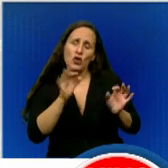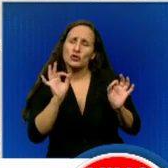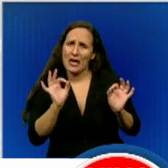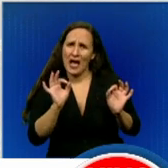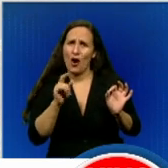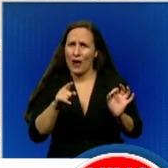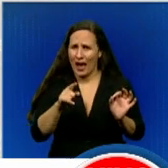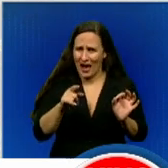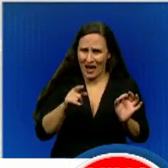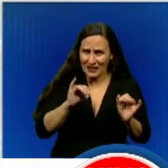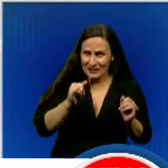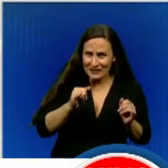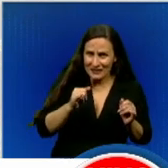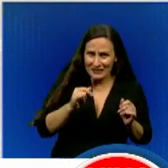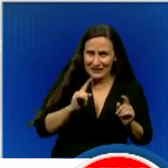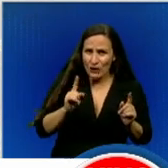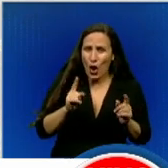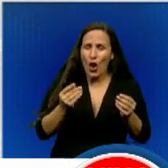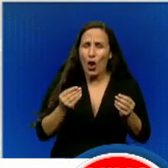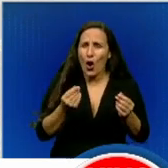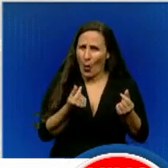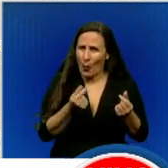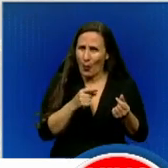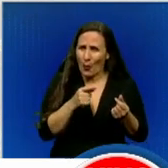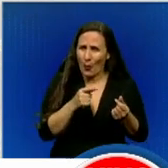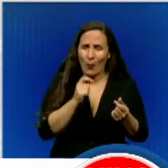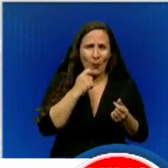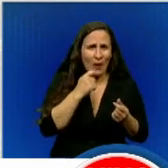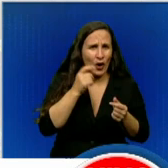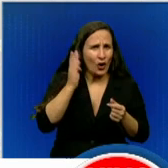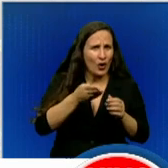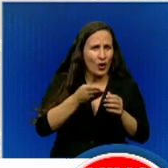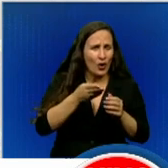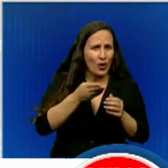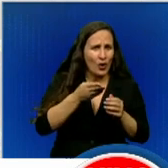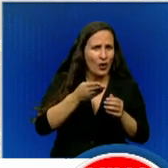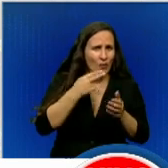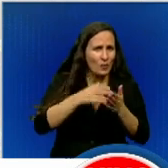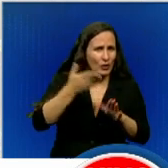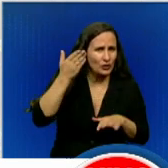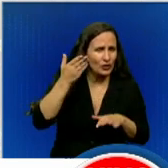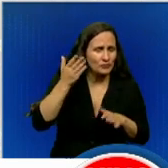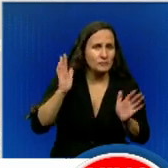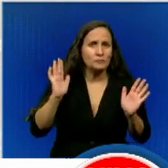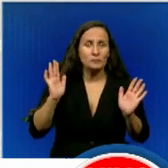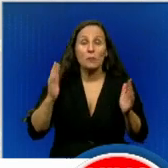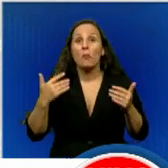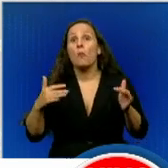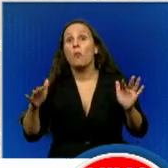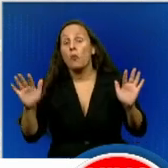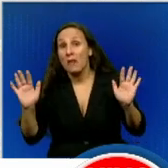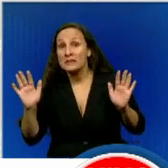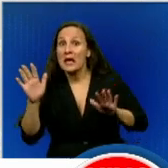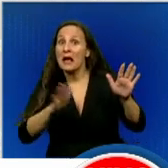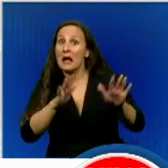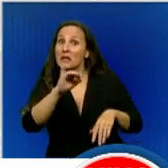justificado o no bueno ocurre creo que no hay que ser dos dogmáticos en esto podría haber instancias en